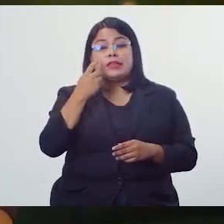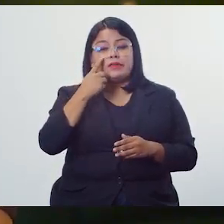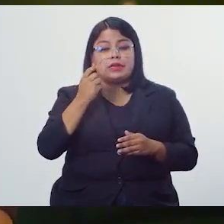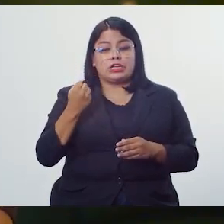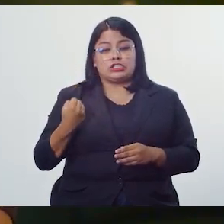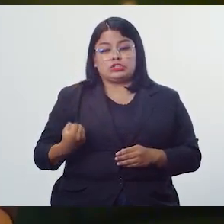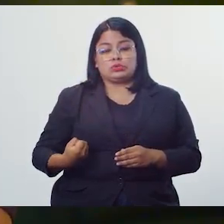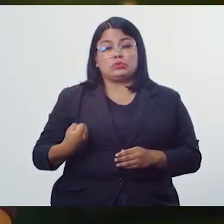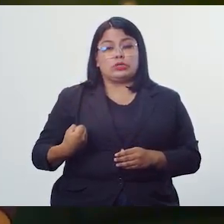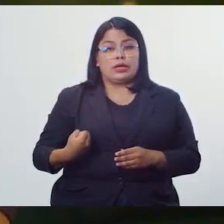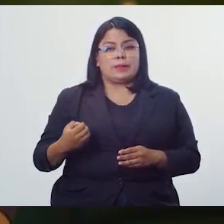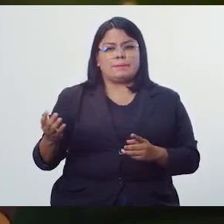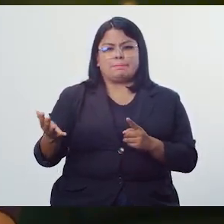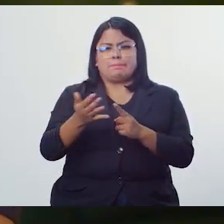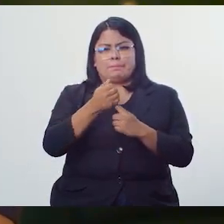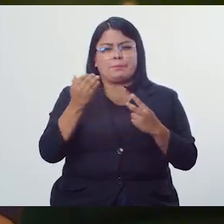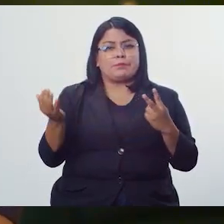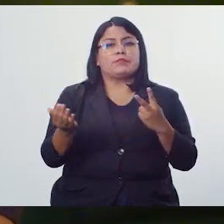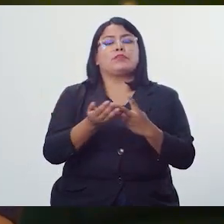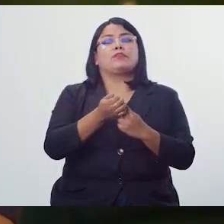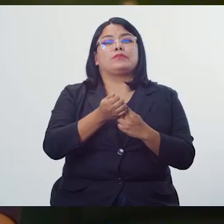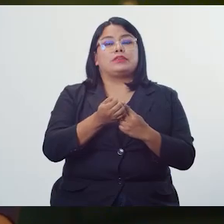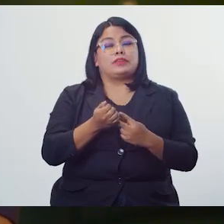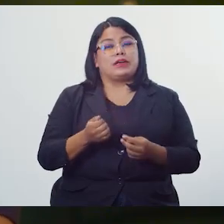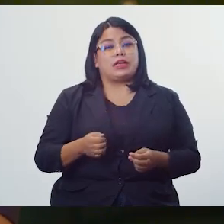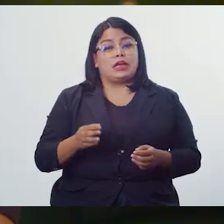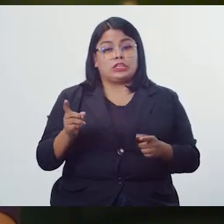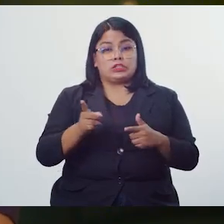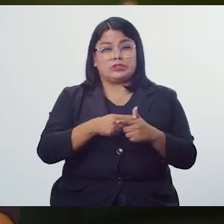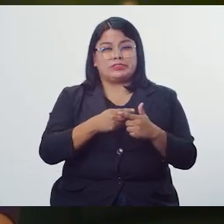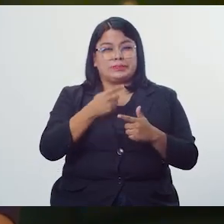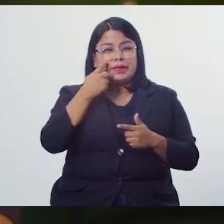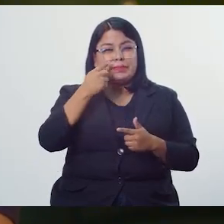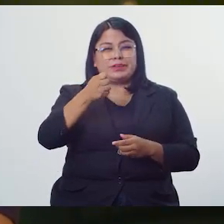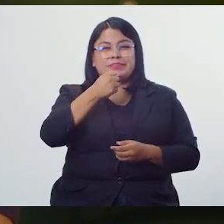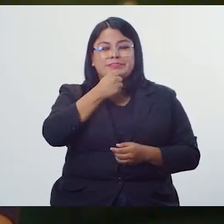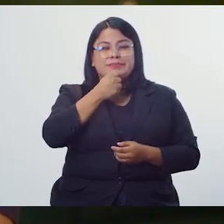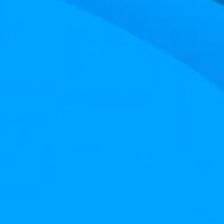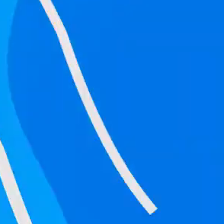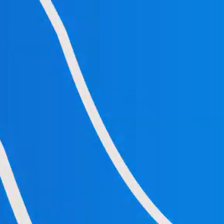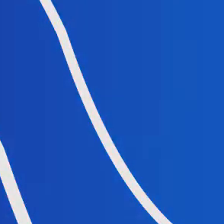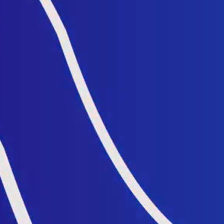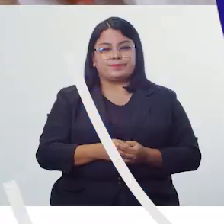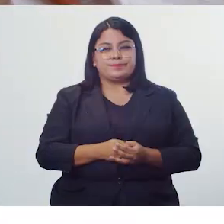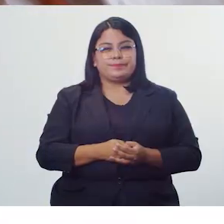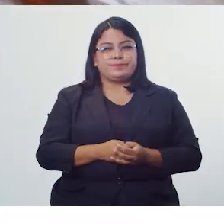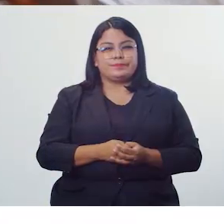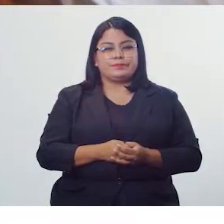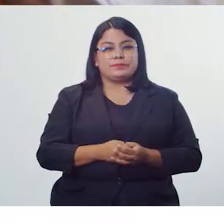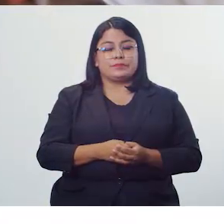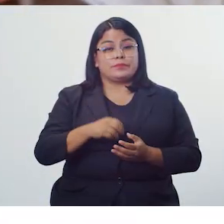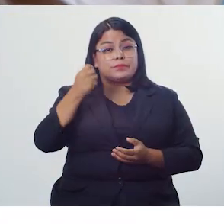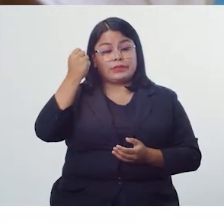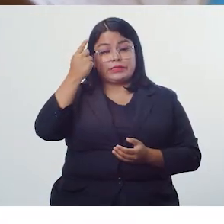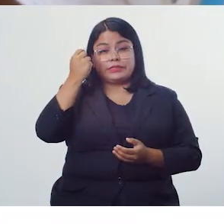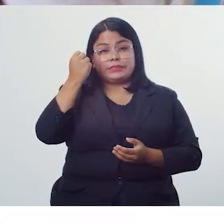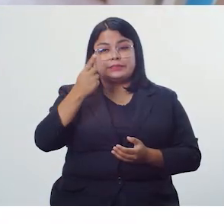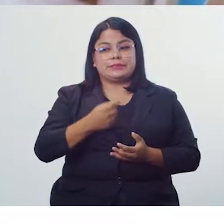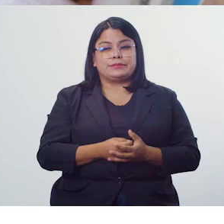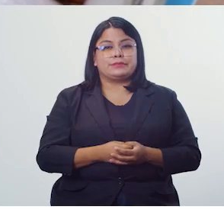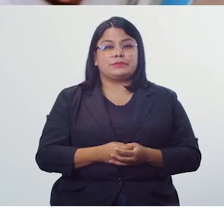con alumnos y alumnas que sean exitosos y competentes. Así que entonces vamos a ver esa información. La